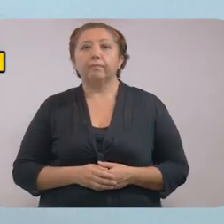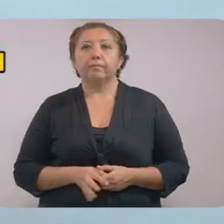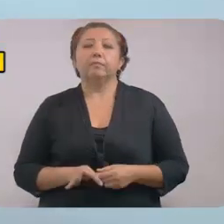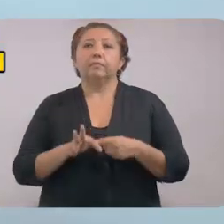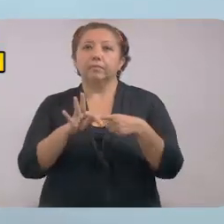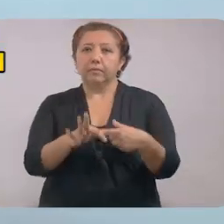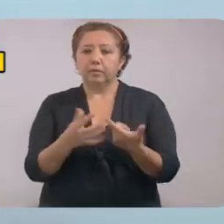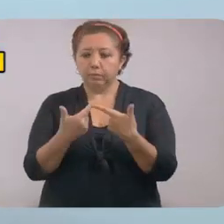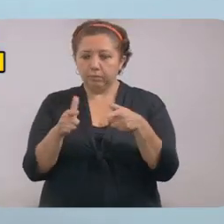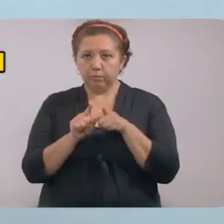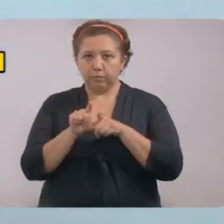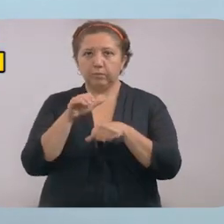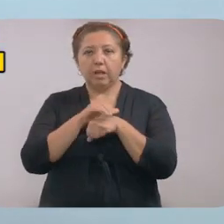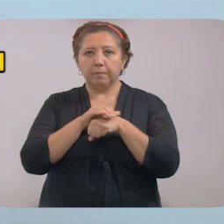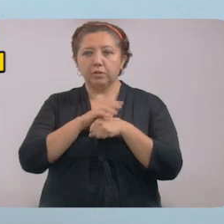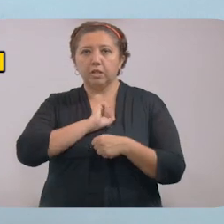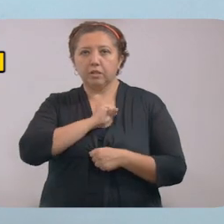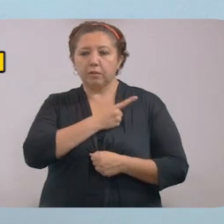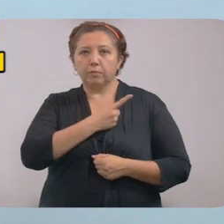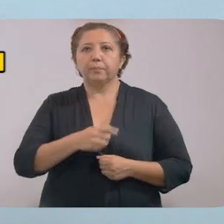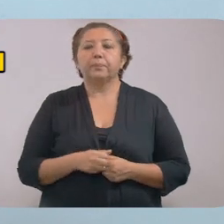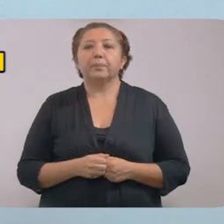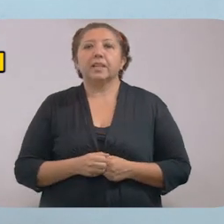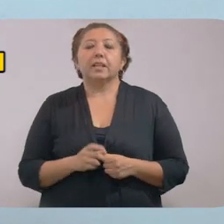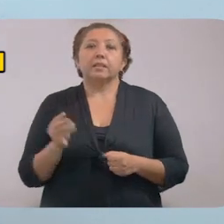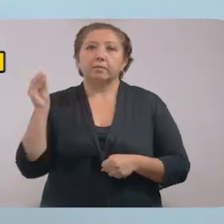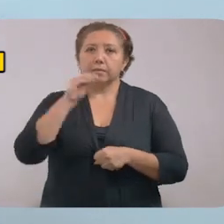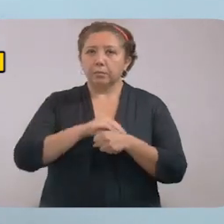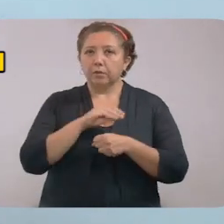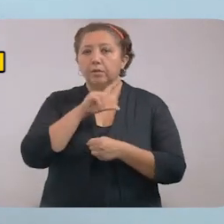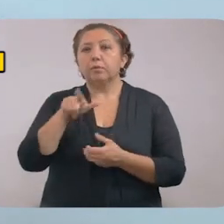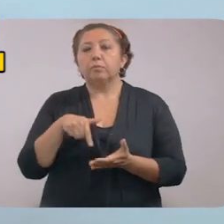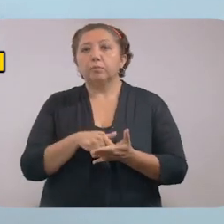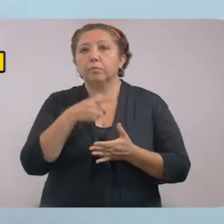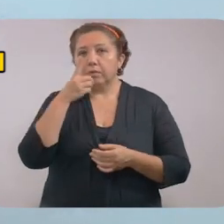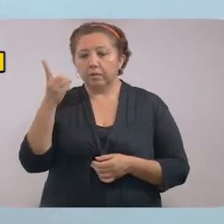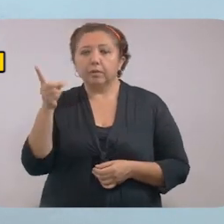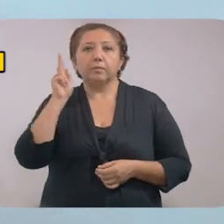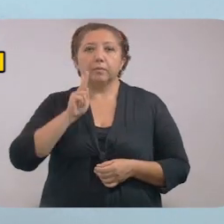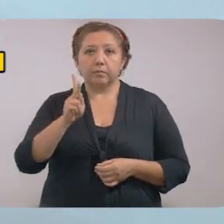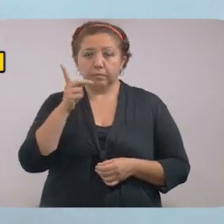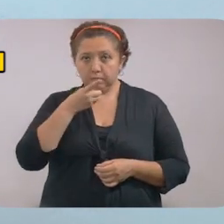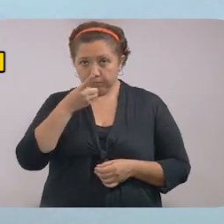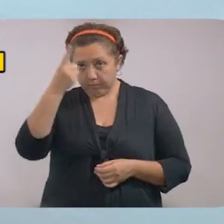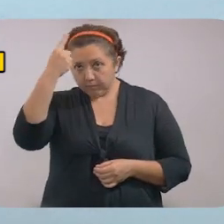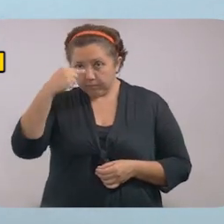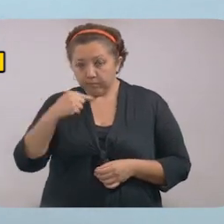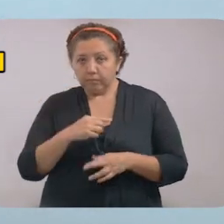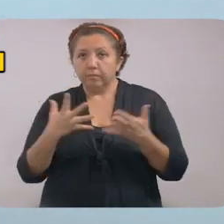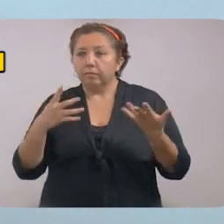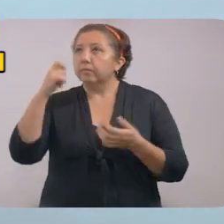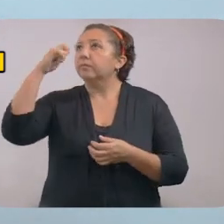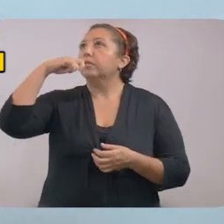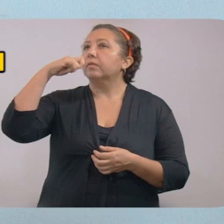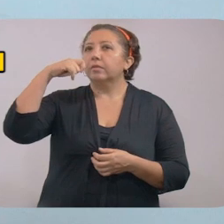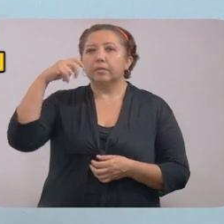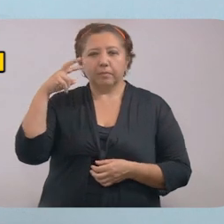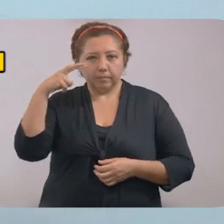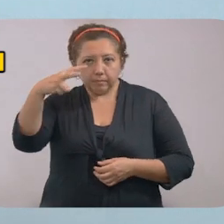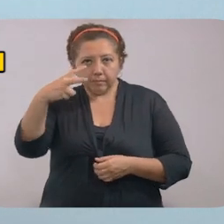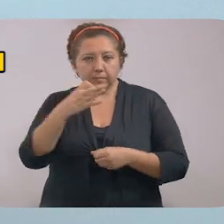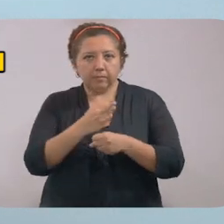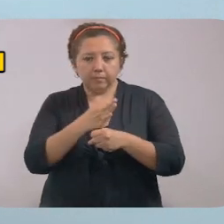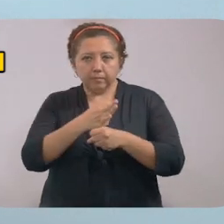la presencia de las brigadas especiales de amigos de la salud se suma la instalación de módulos itinerantes para la toma de muestras para